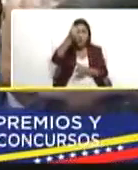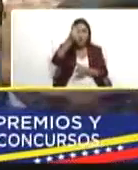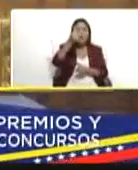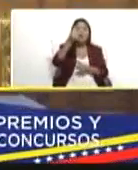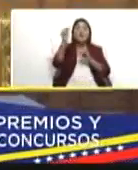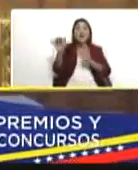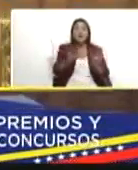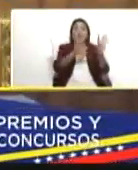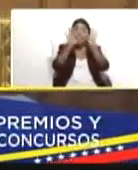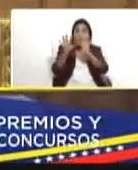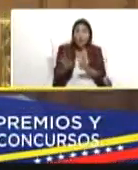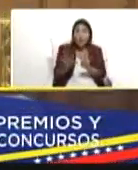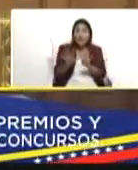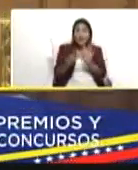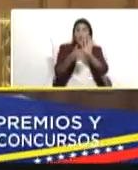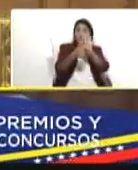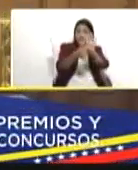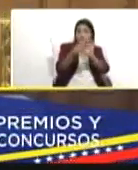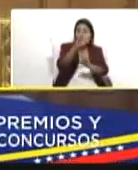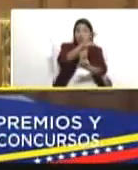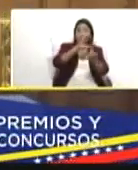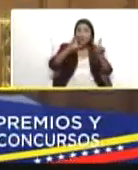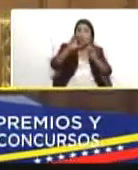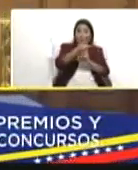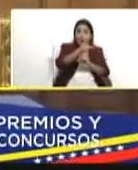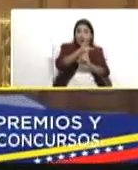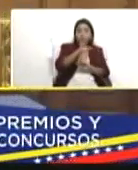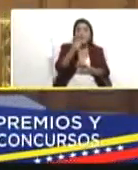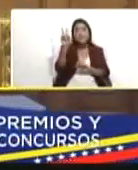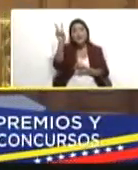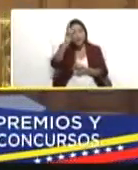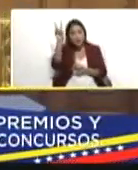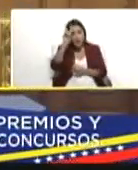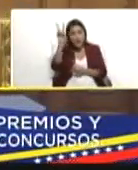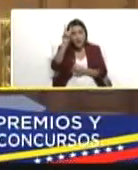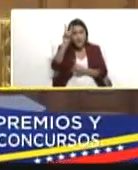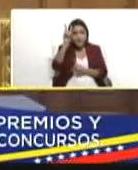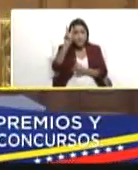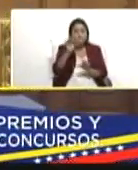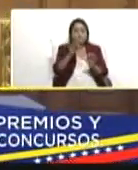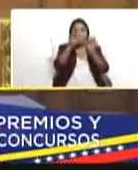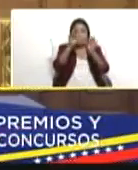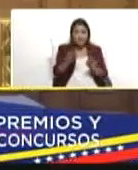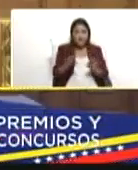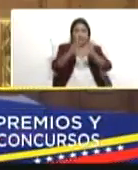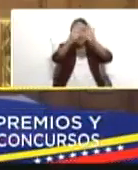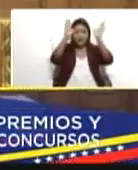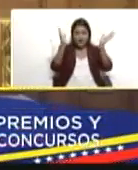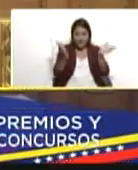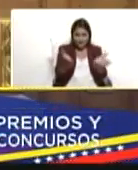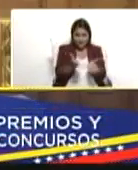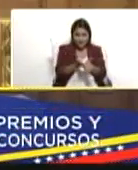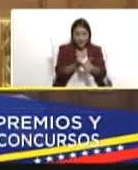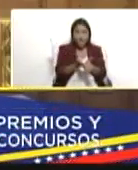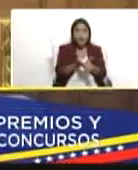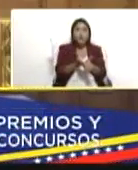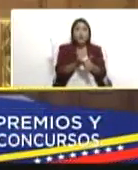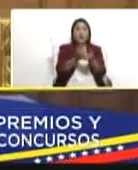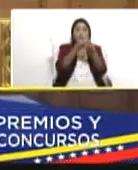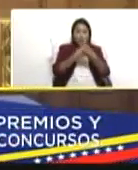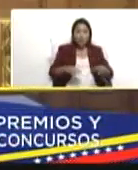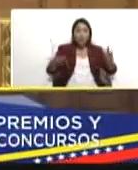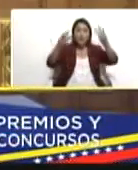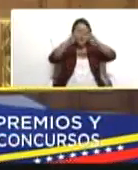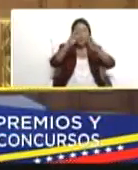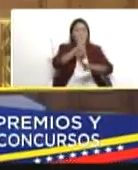novena manifestación cultural venezolana declarada a nivel mundial por la UNESCO como patrimonio de